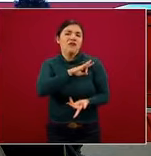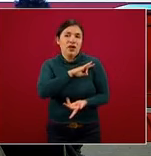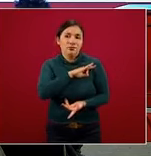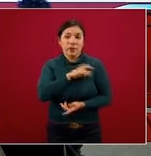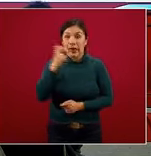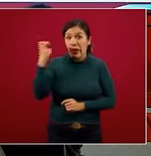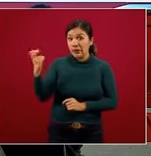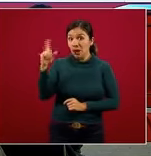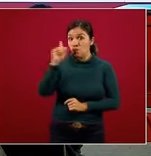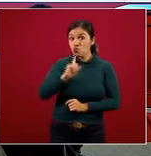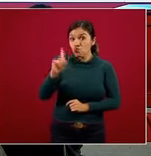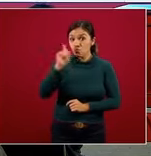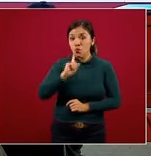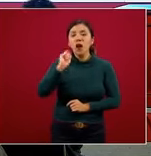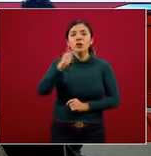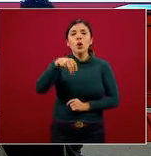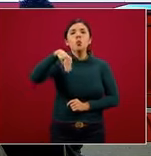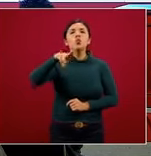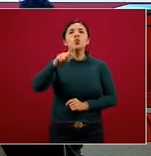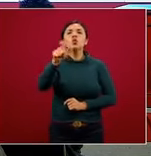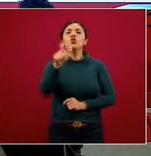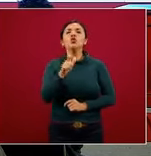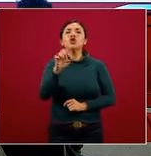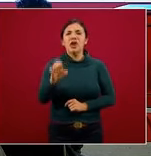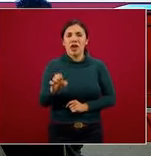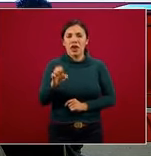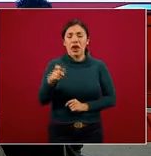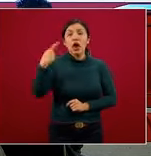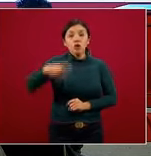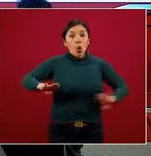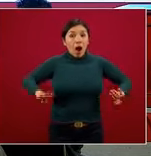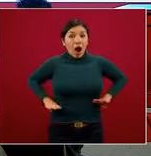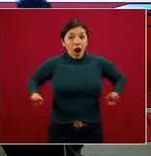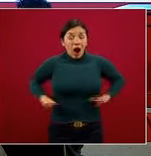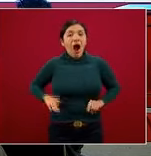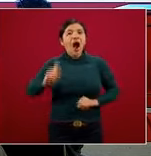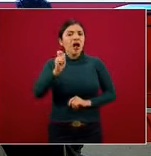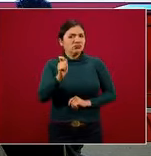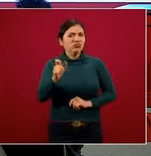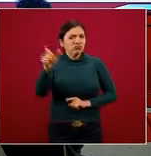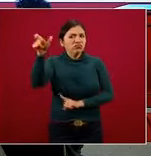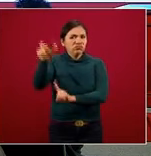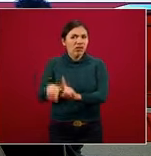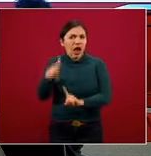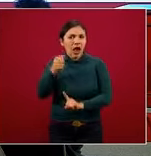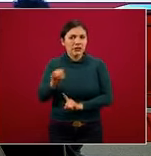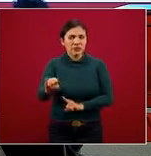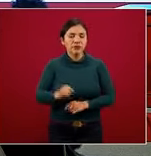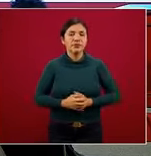es una mujer, es una mushe guna. Esa es su característica como persona.